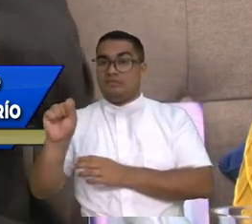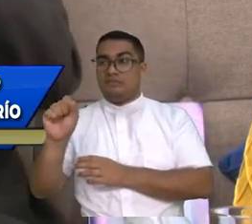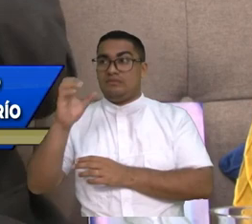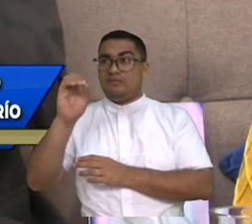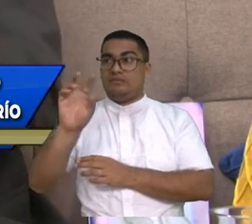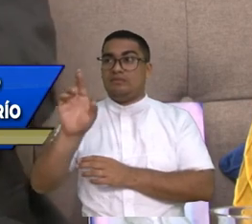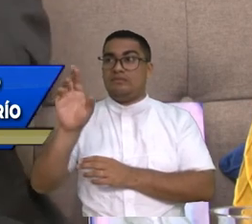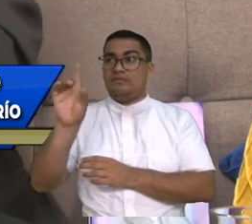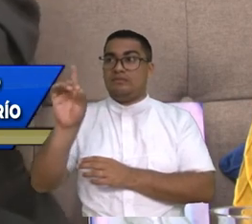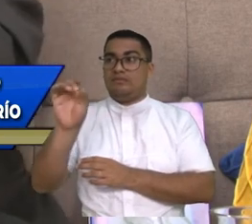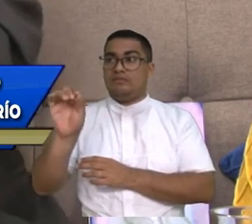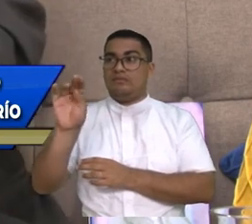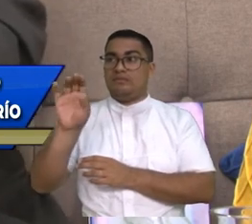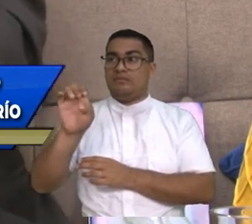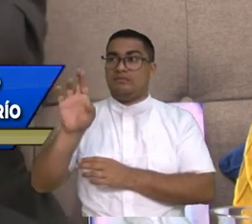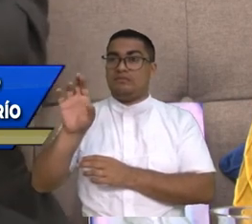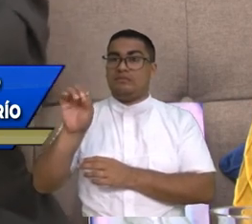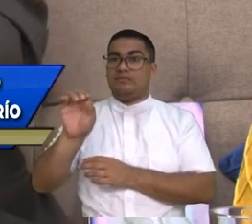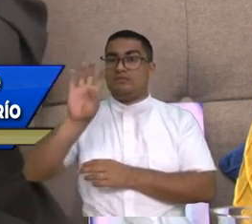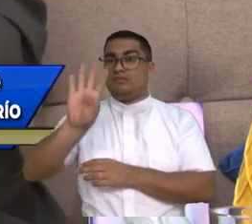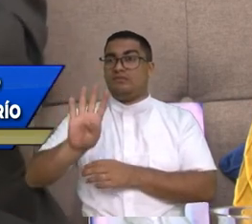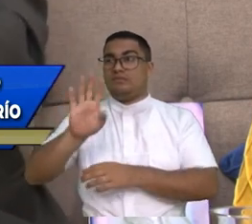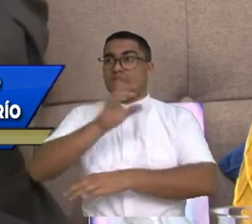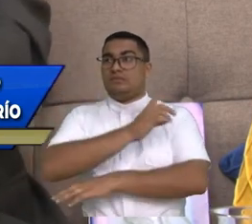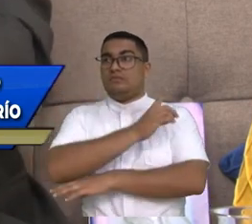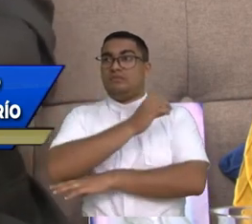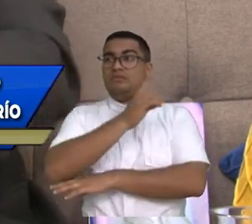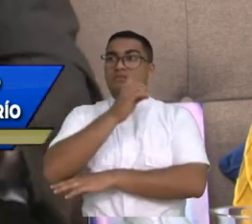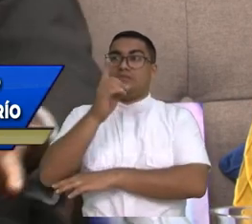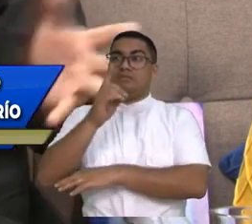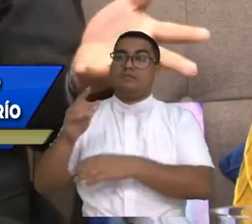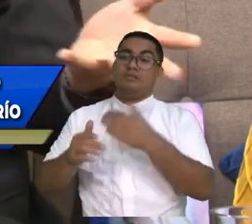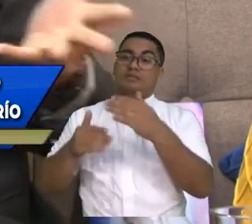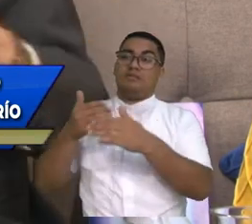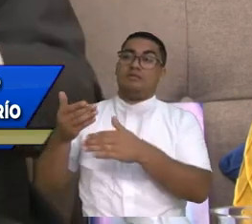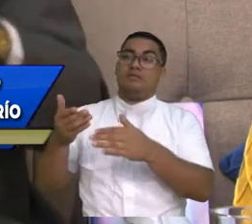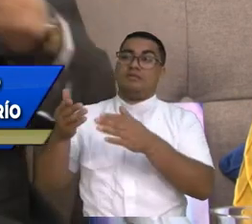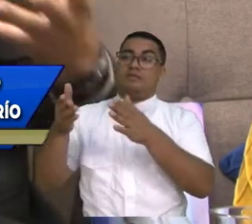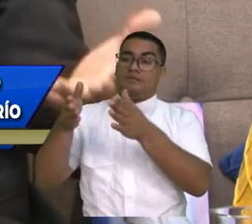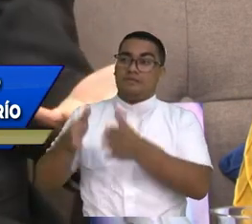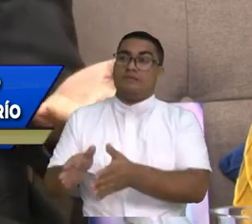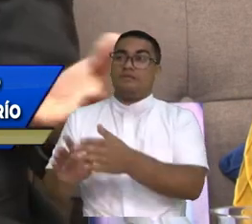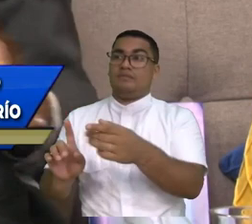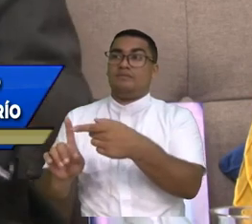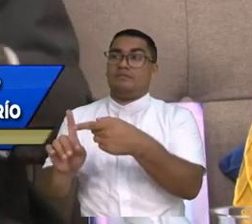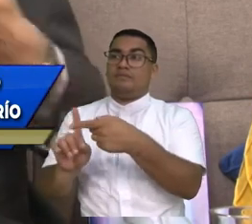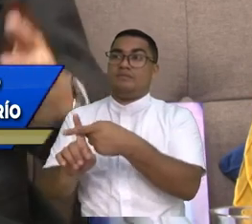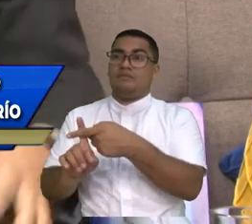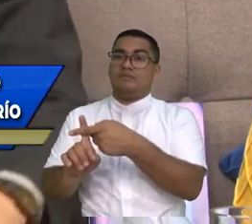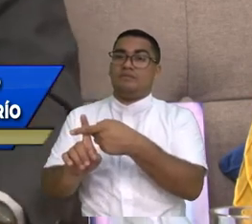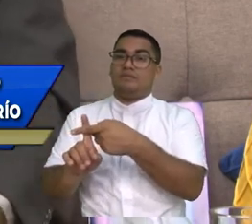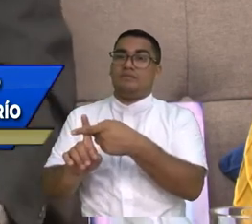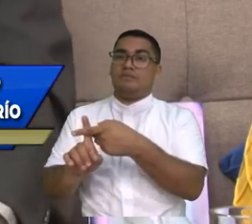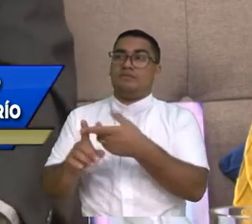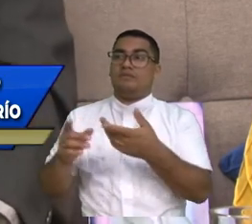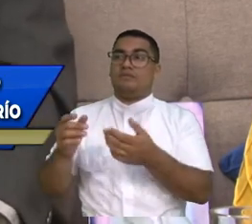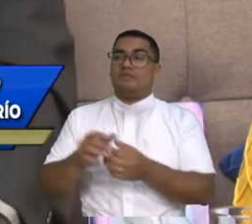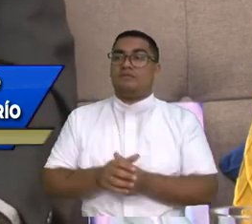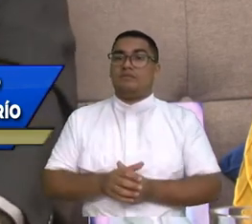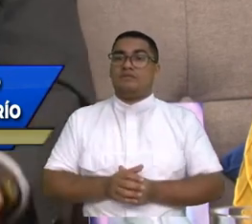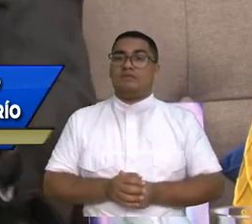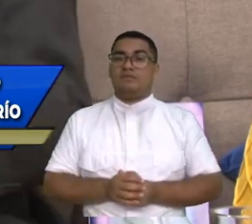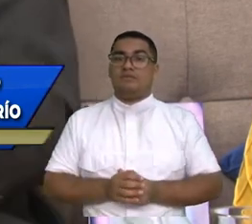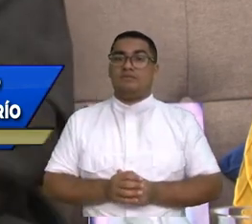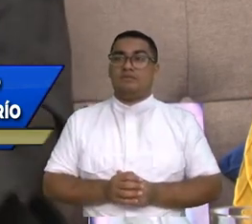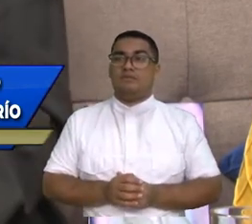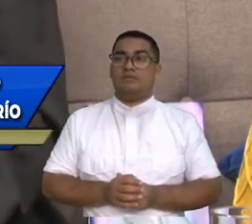lo entierra 4 días después en la madrugada para que nadie se diera cuenta. Ya el cerebro, obviamente, era maltrecho de tanto manipulación.